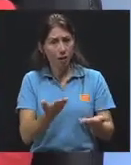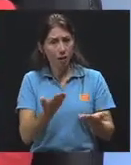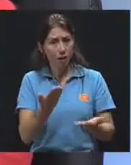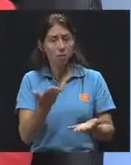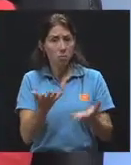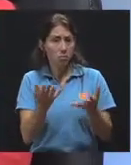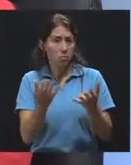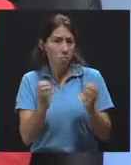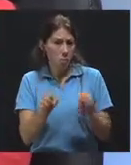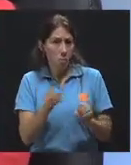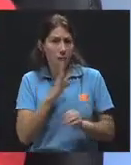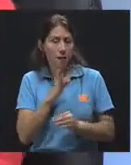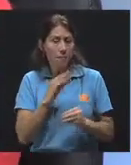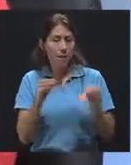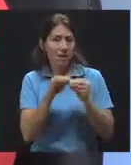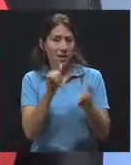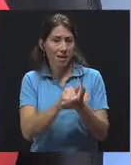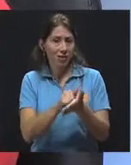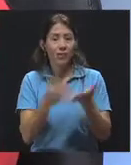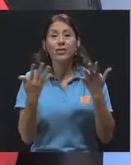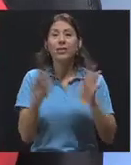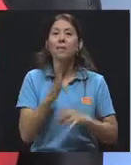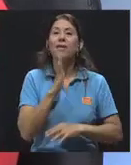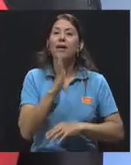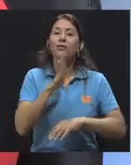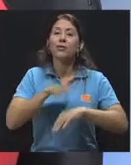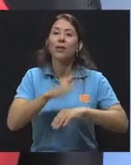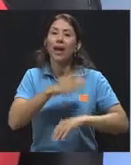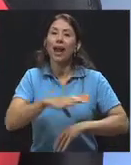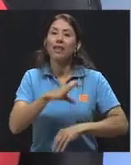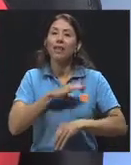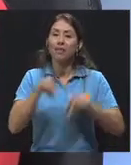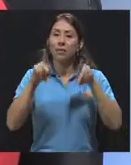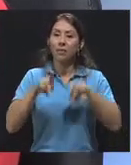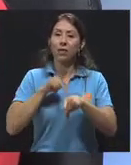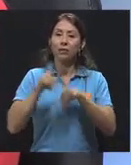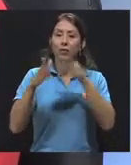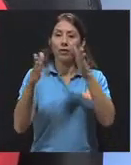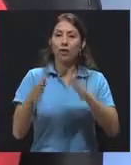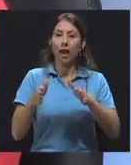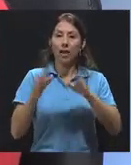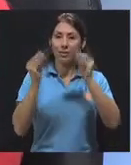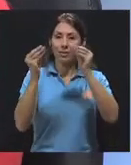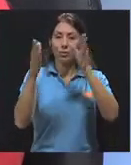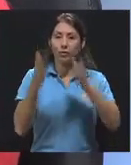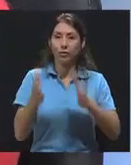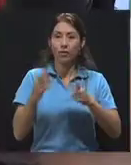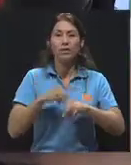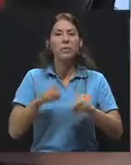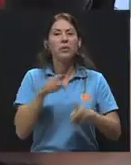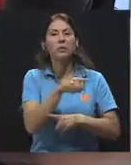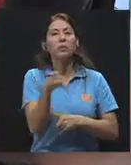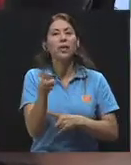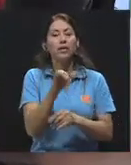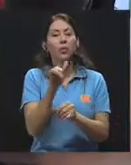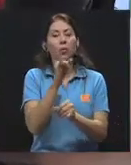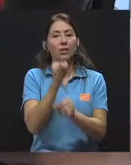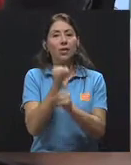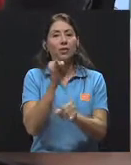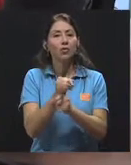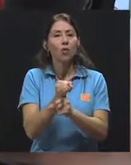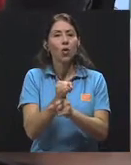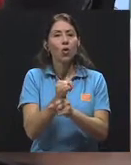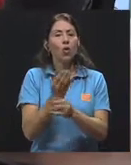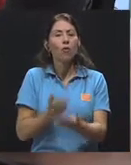vez quisiera que habláramos un poco más de eso. Ya me hablaron de la calidad de los profesionales que imparten los cursos, pero además, ¿qué ofrecen ustedes como